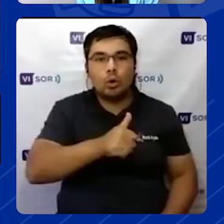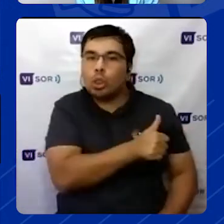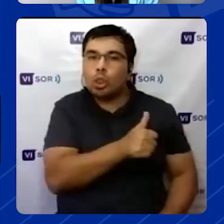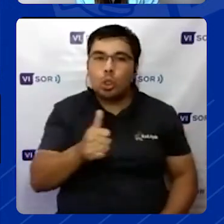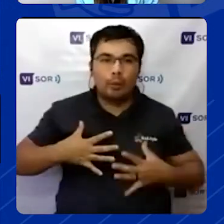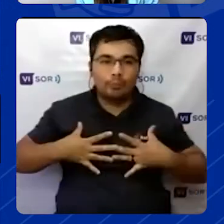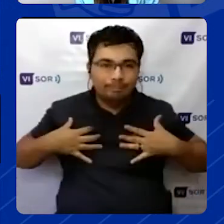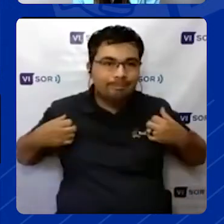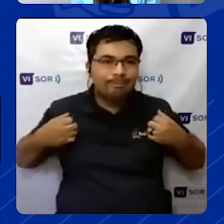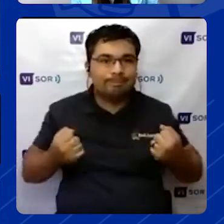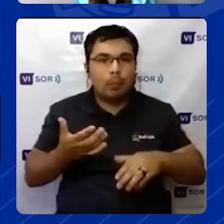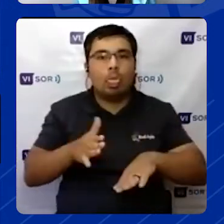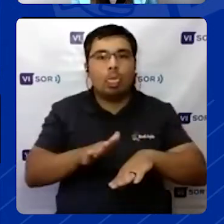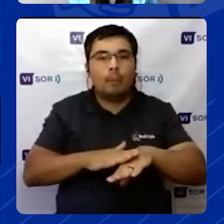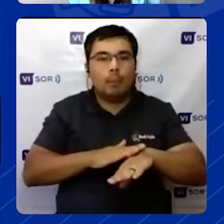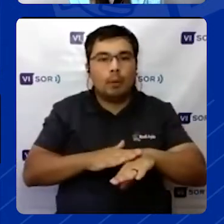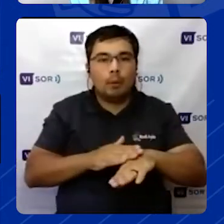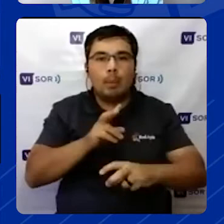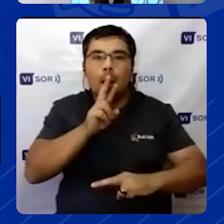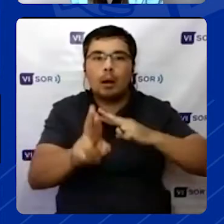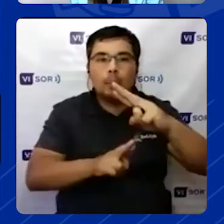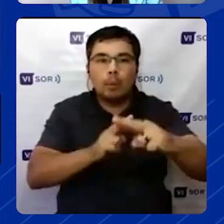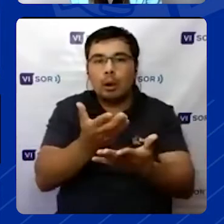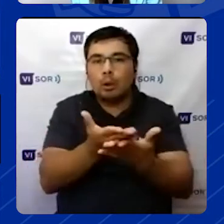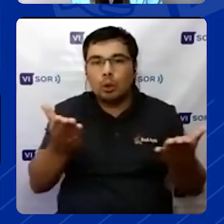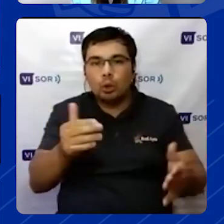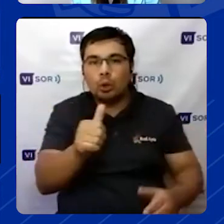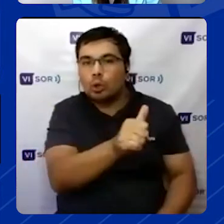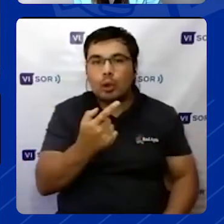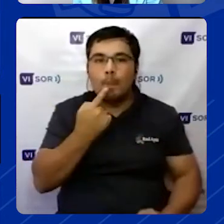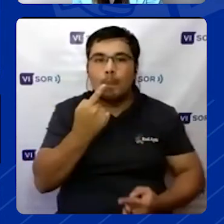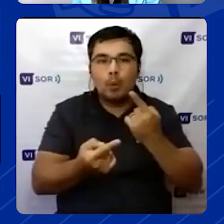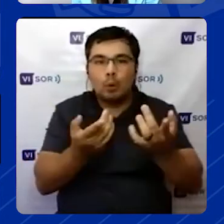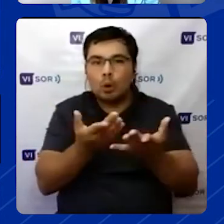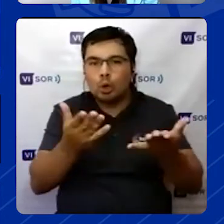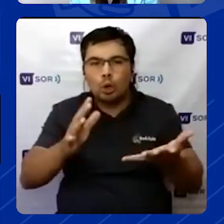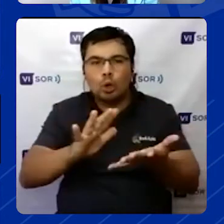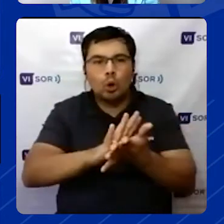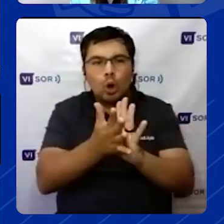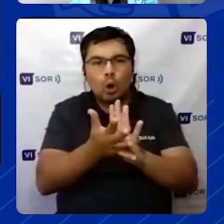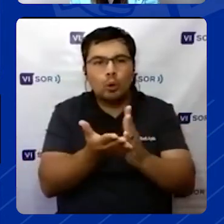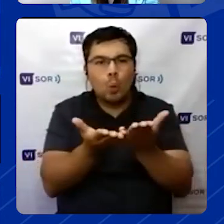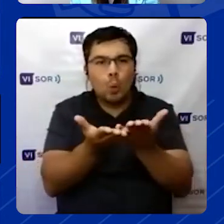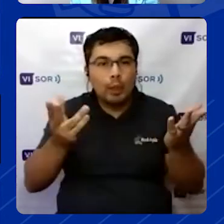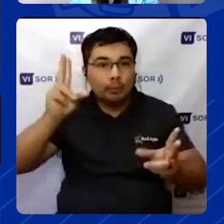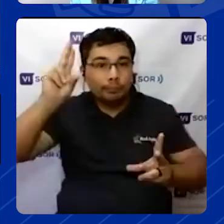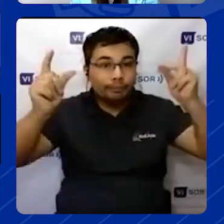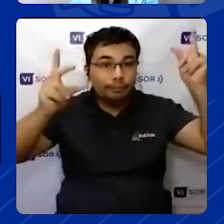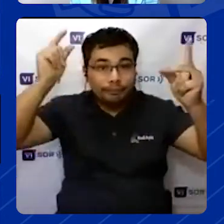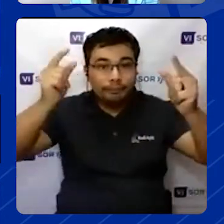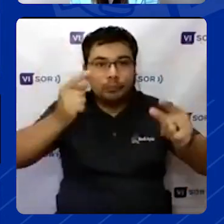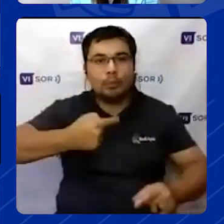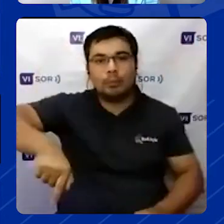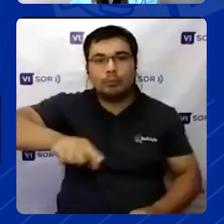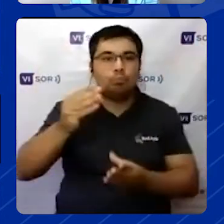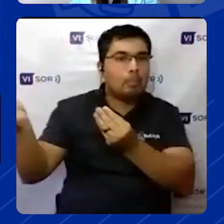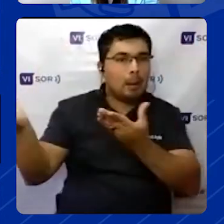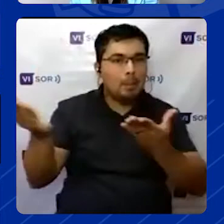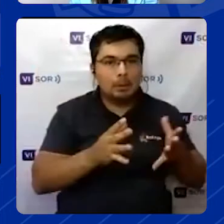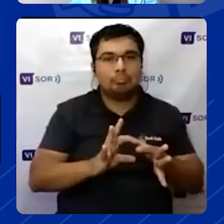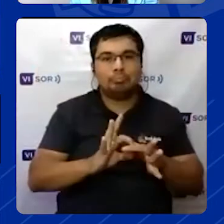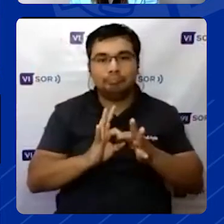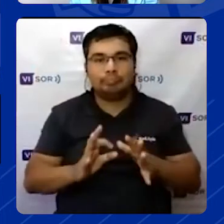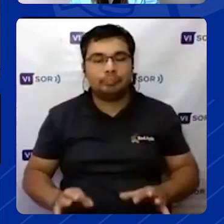lo que necesiten. Todo lo que se les ocurra será bienvenido porque obviamente como es algo nuevo, me imagino,